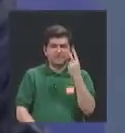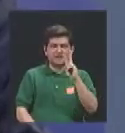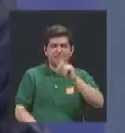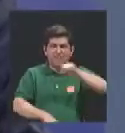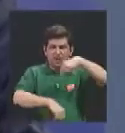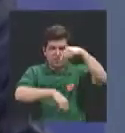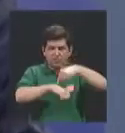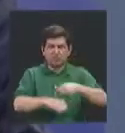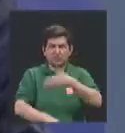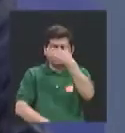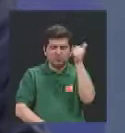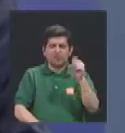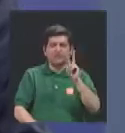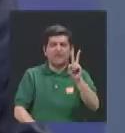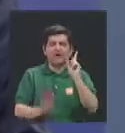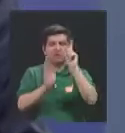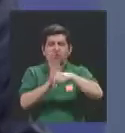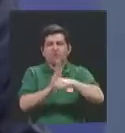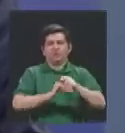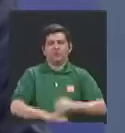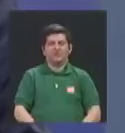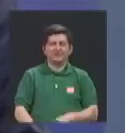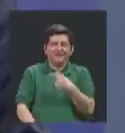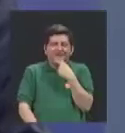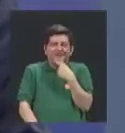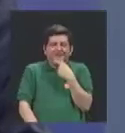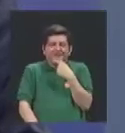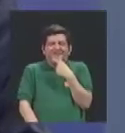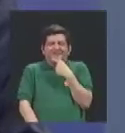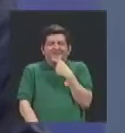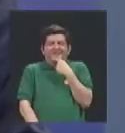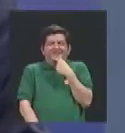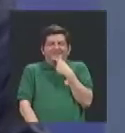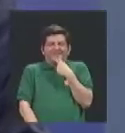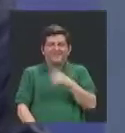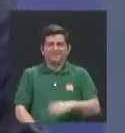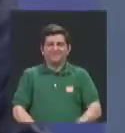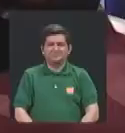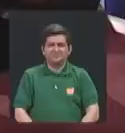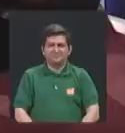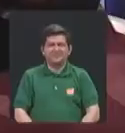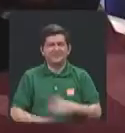2 meses, se ve en 2 horas y se olvida en 2 minutos.